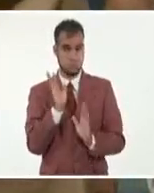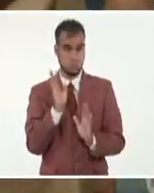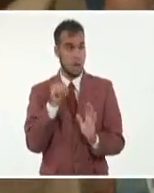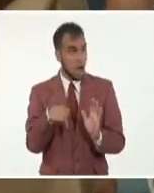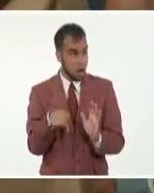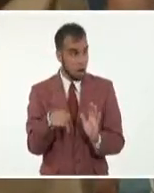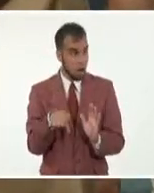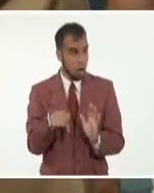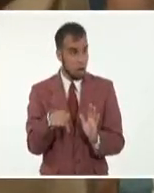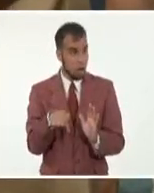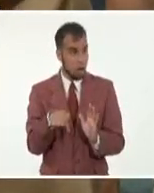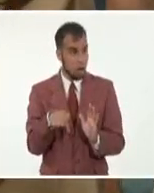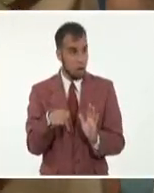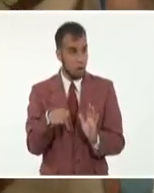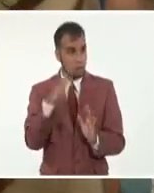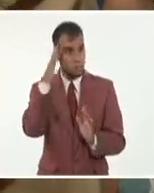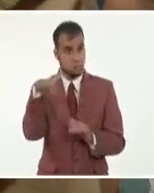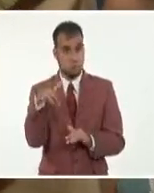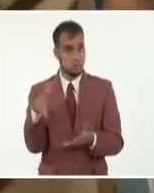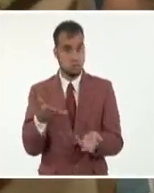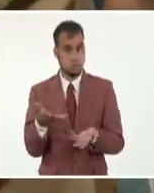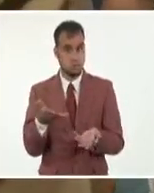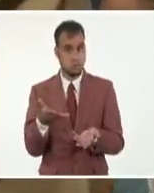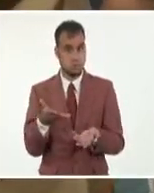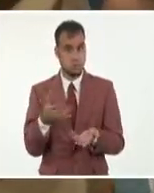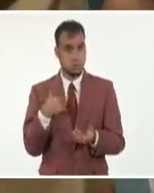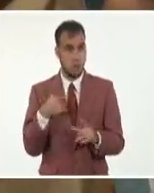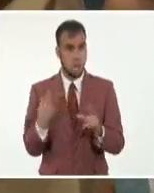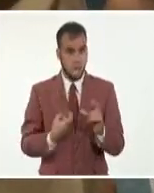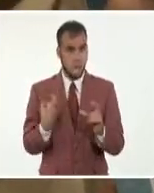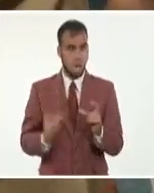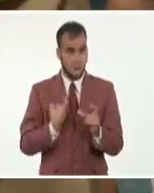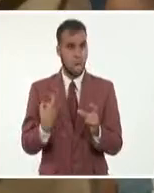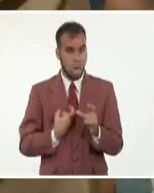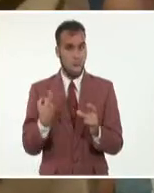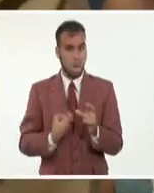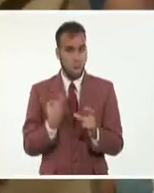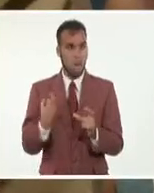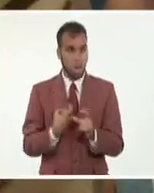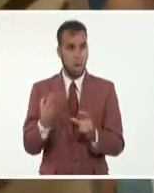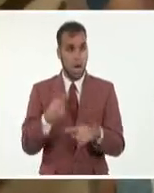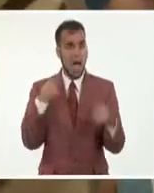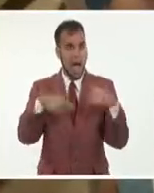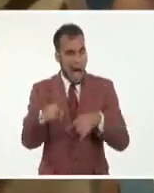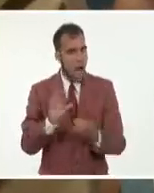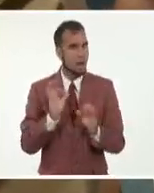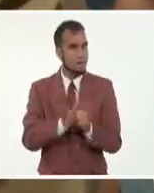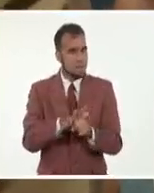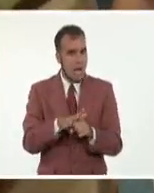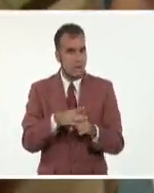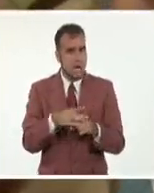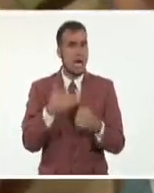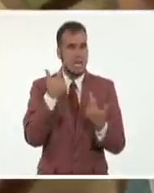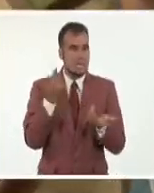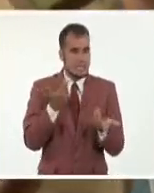¿ahora? Después de haber combatido tanto, ¿ahora es que empieza la